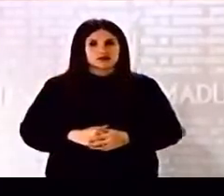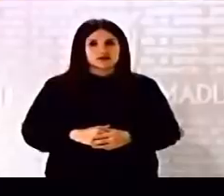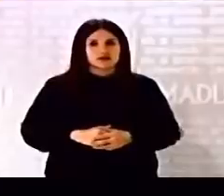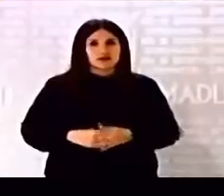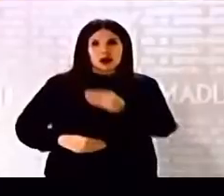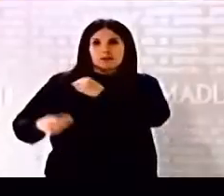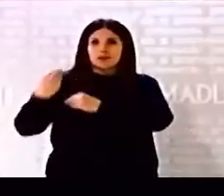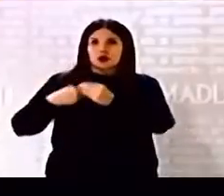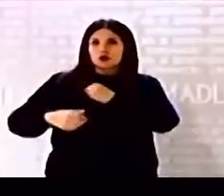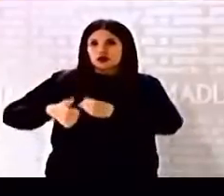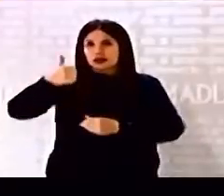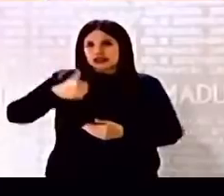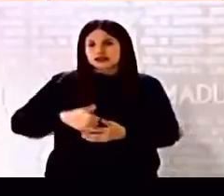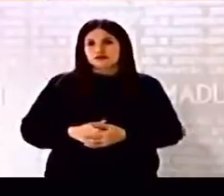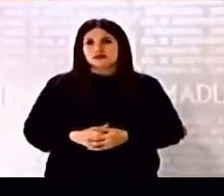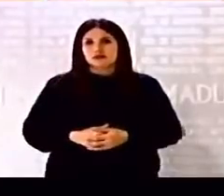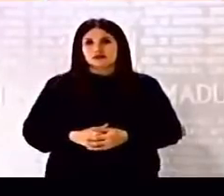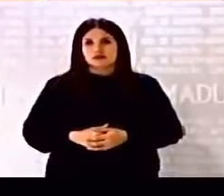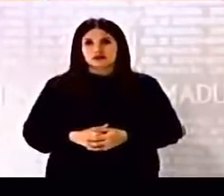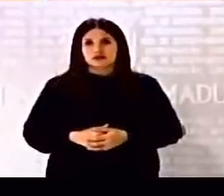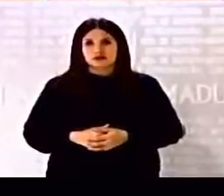¿Más preguntas? ¿Hay alguna pregunta más?